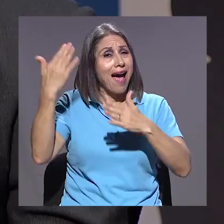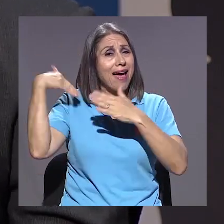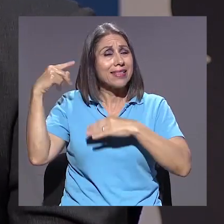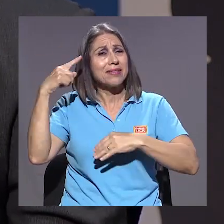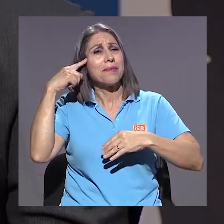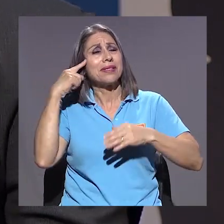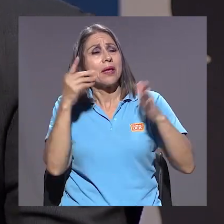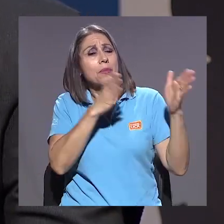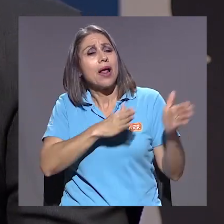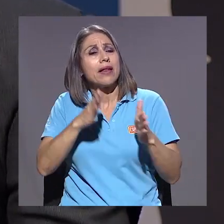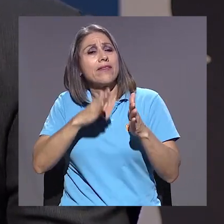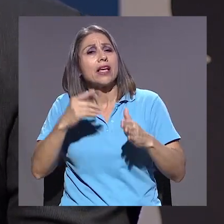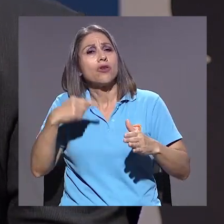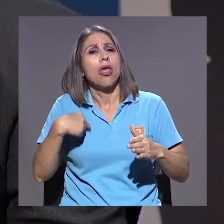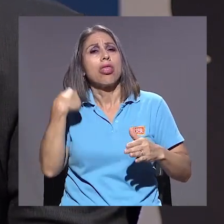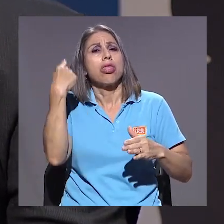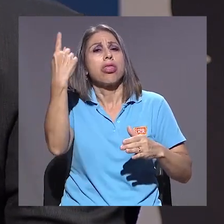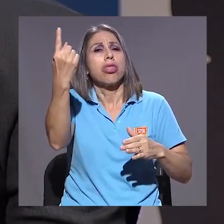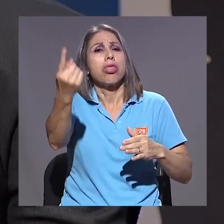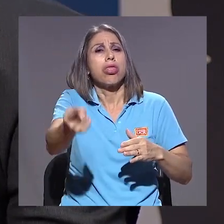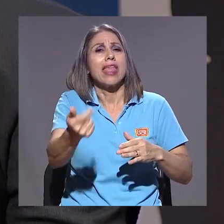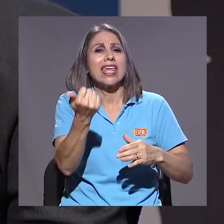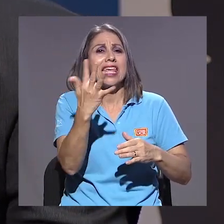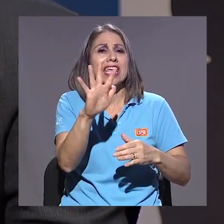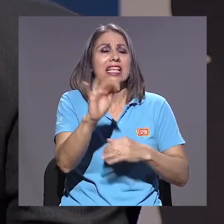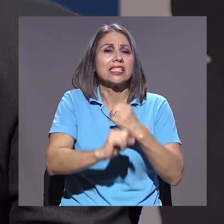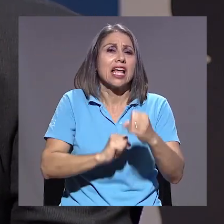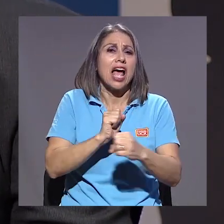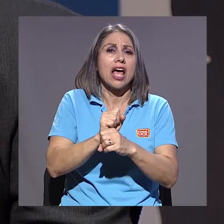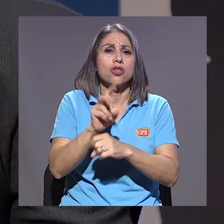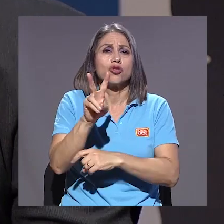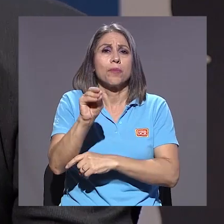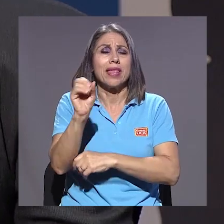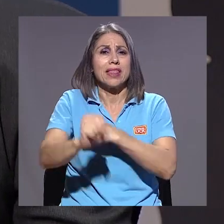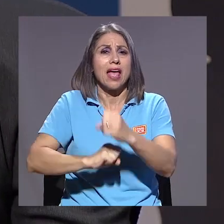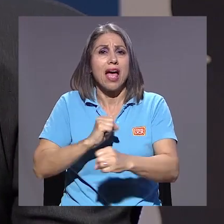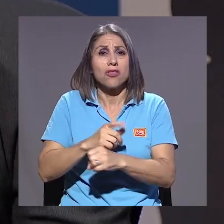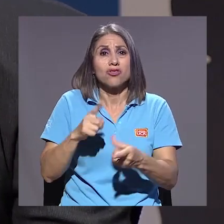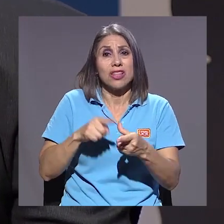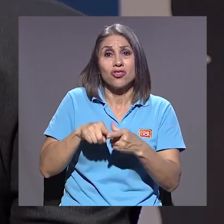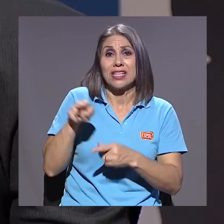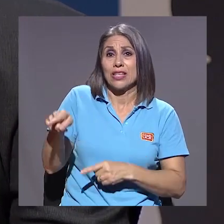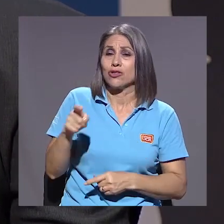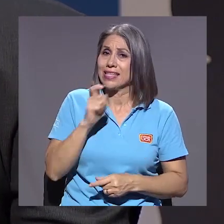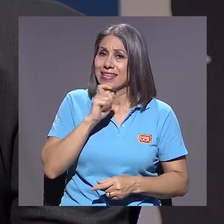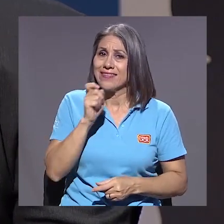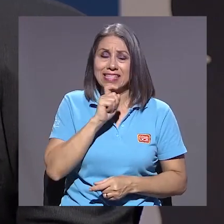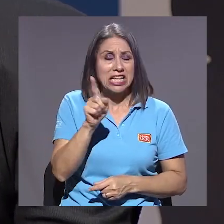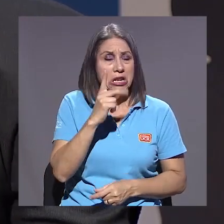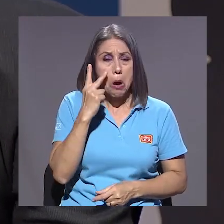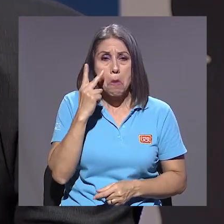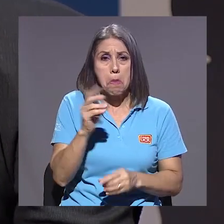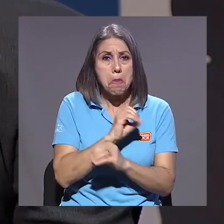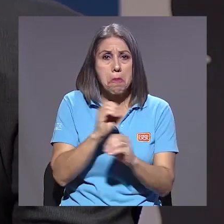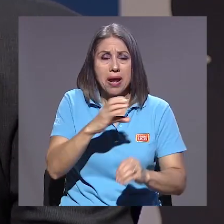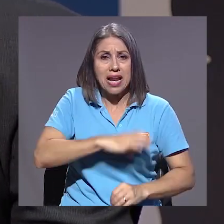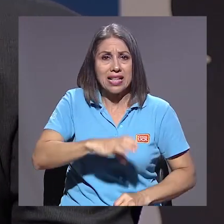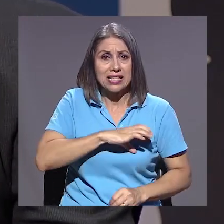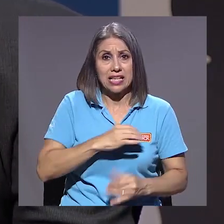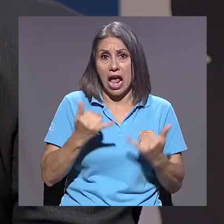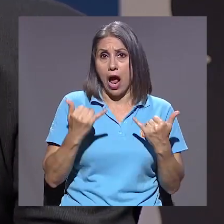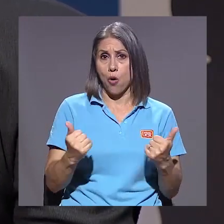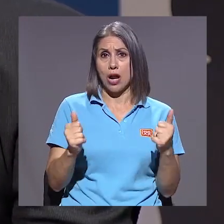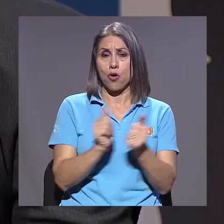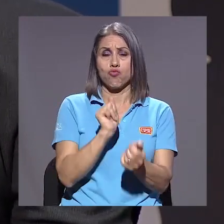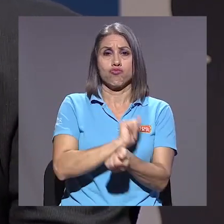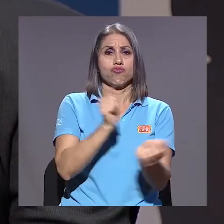plazo, 15, 20 años, difícilmente tuvo en cuenta esos elementos. Con la revolución tecnológica que se ha tenido, sobre